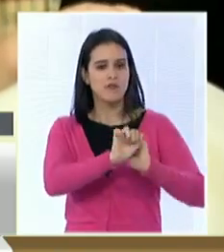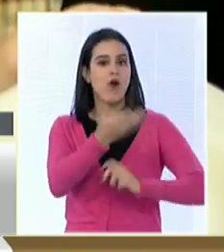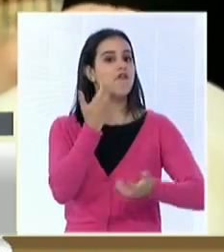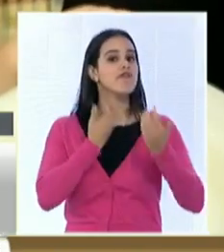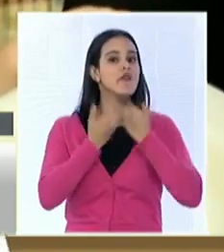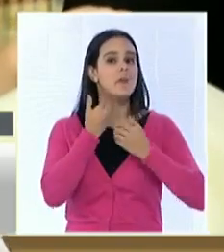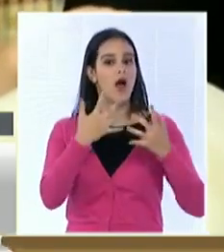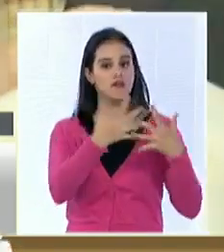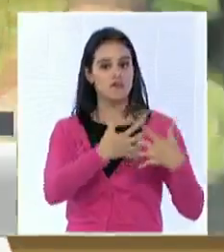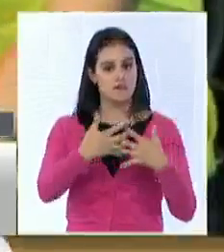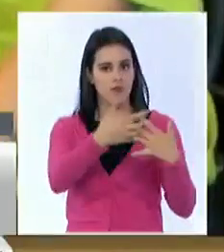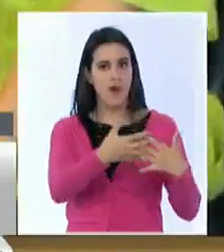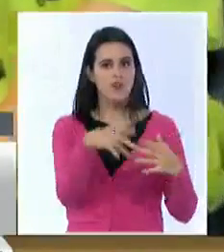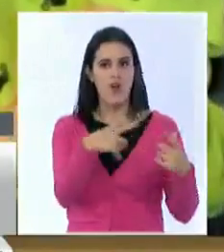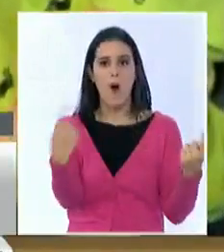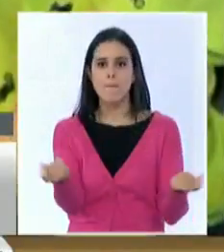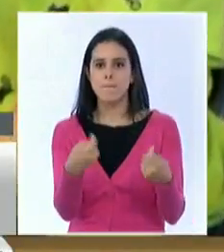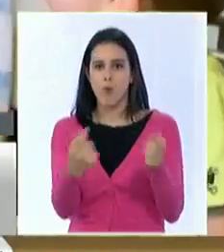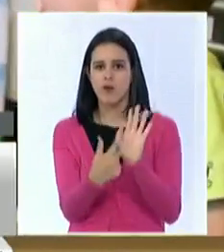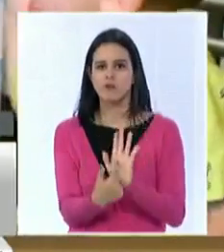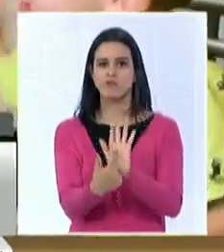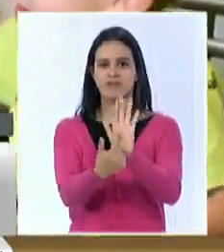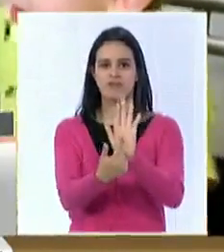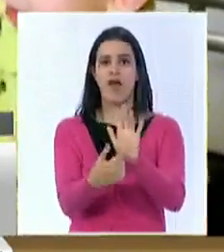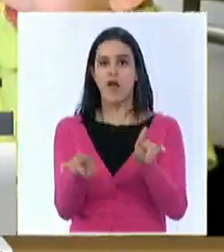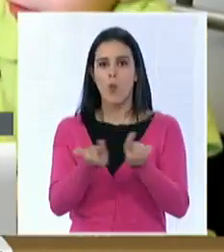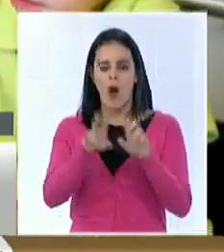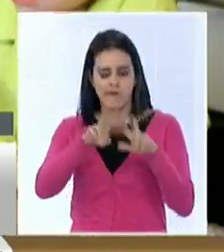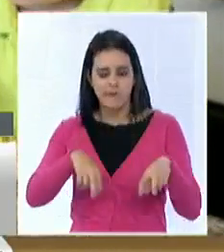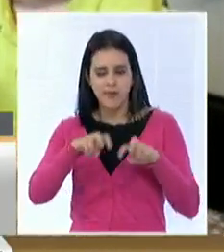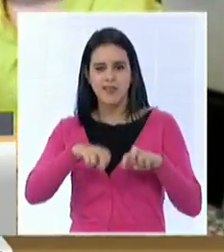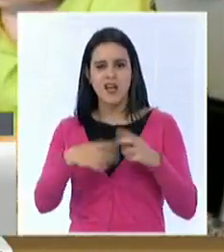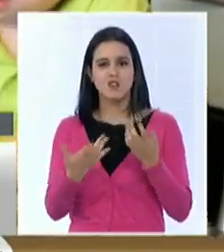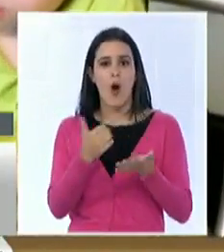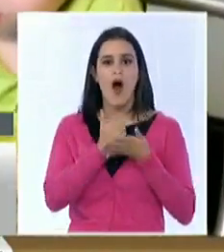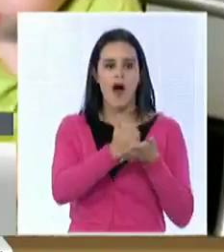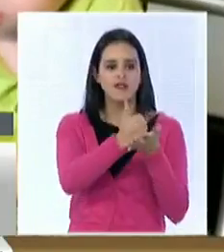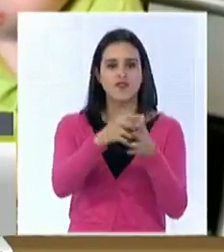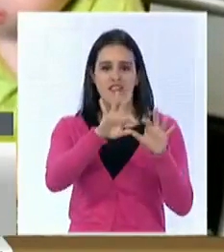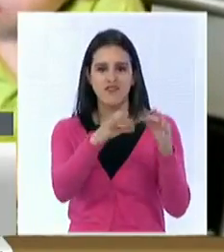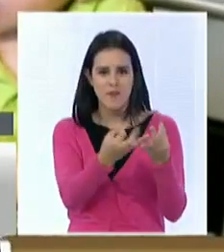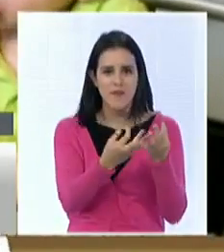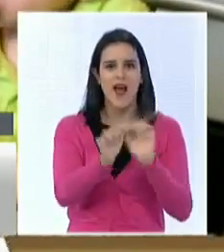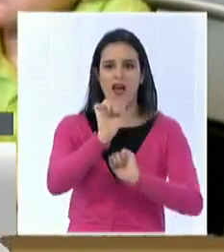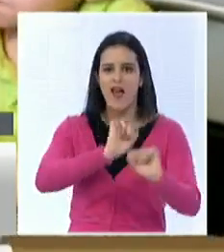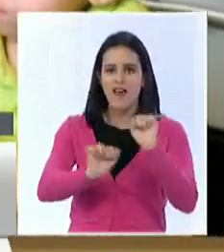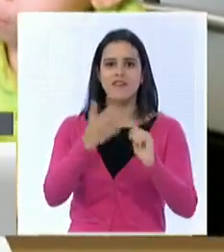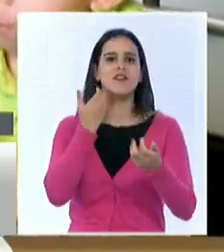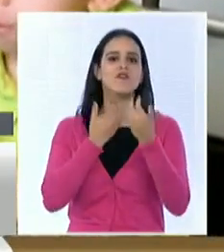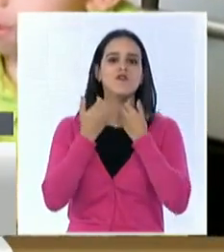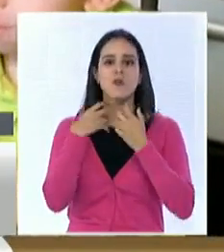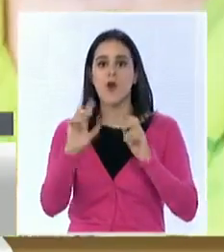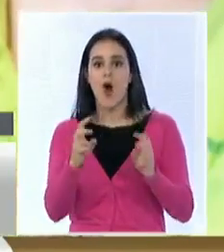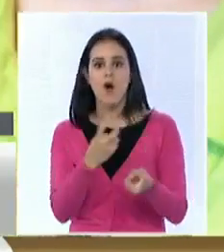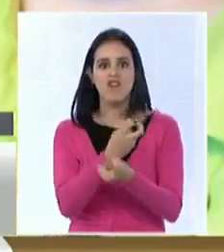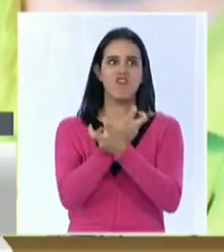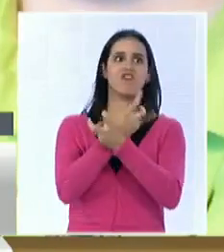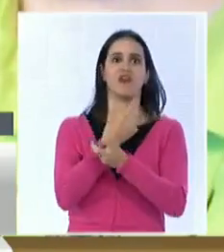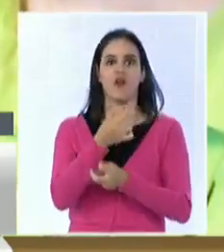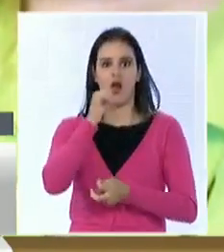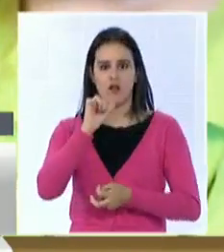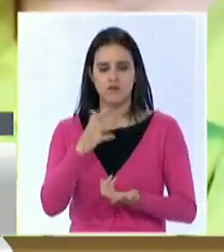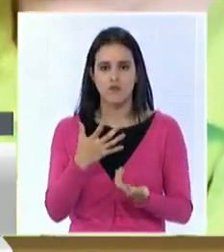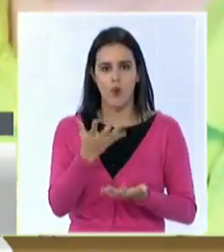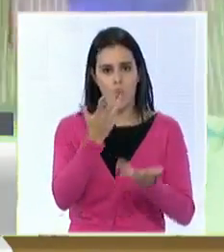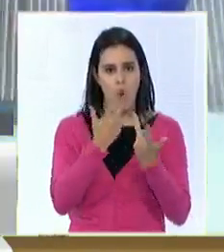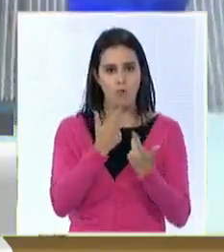los Estados Unidos ha publicado recientemente un estudio para ayudar a esas familias a prevenir los riesgos de envenenamiento por alimentos en